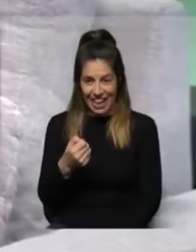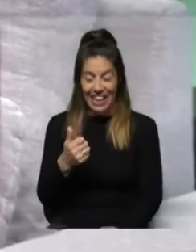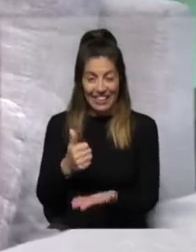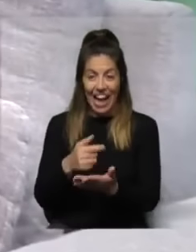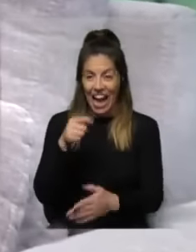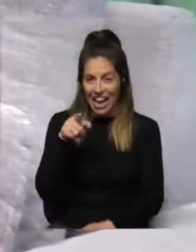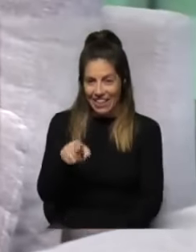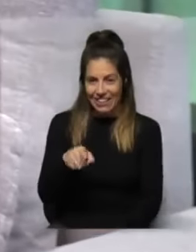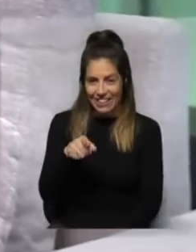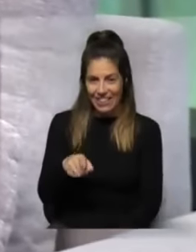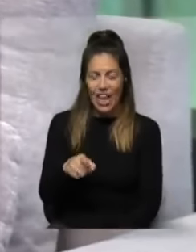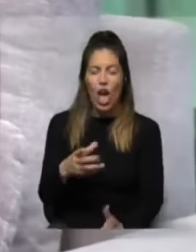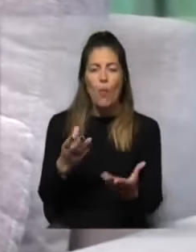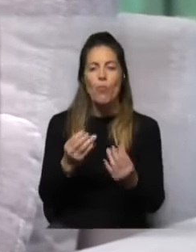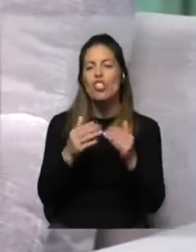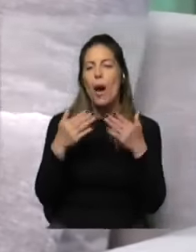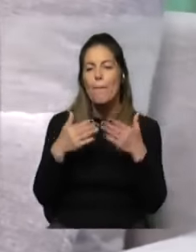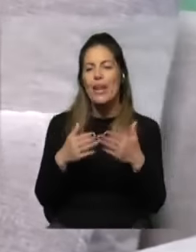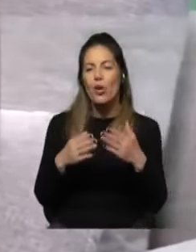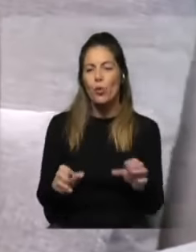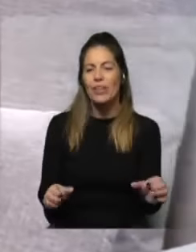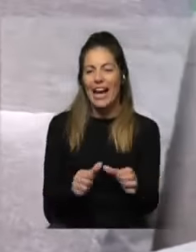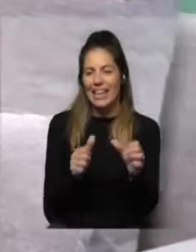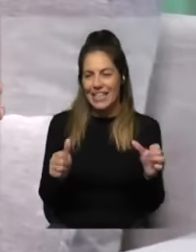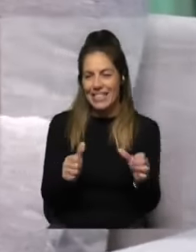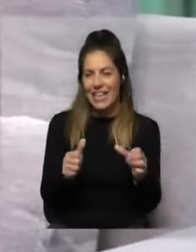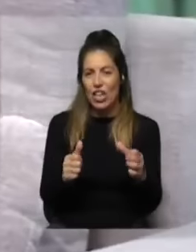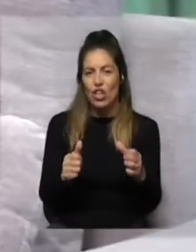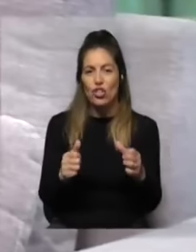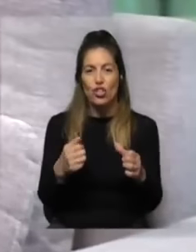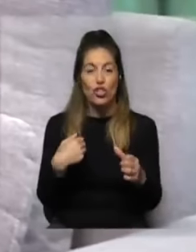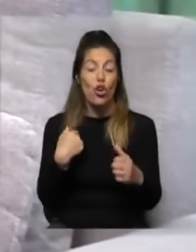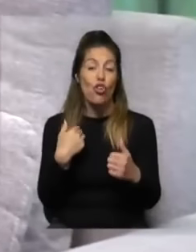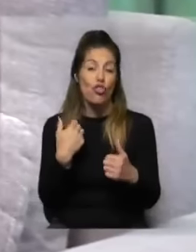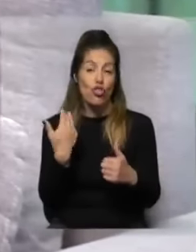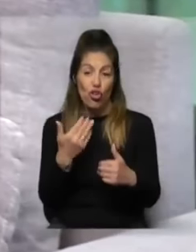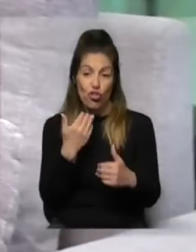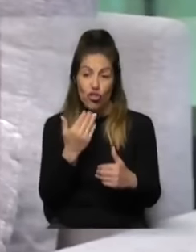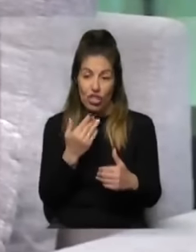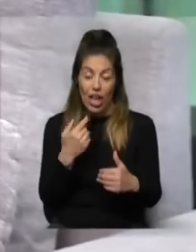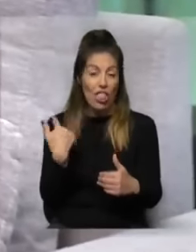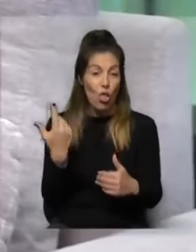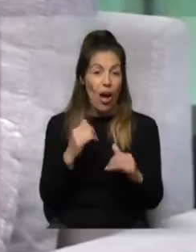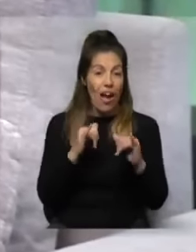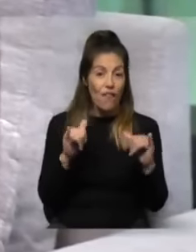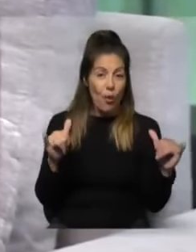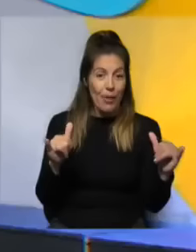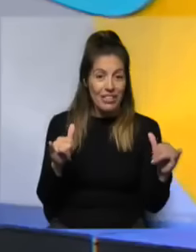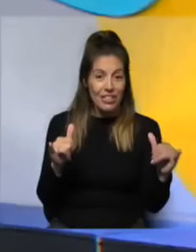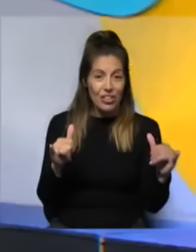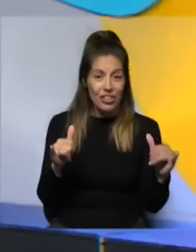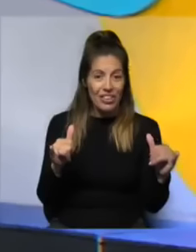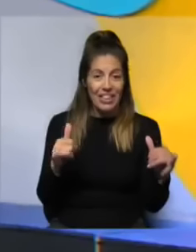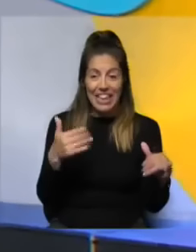y tenemos muchísimas preguntas que hacerles porque yo de, no sé, compañeros, ustedes, pero de toda la información... ¿Qué entendiste?